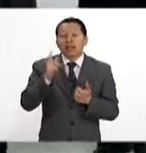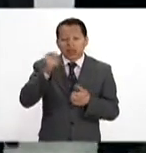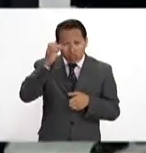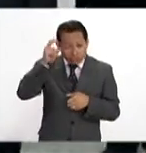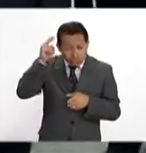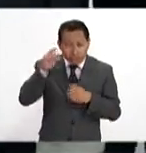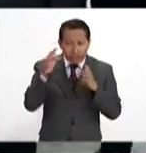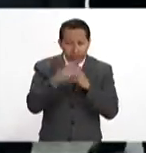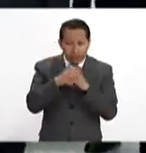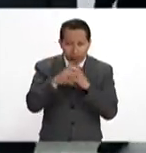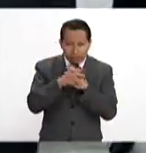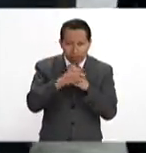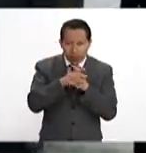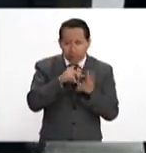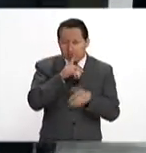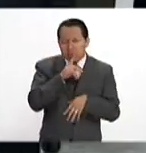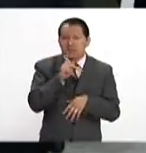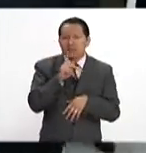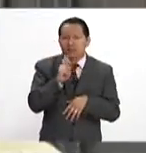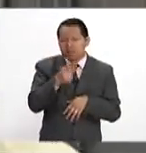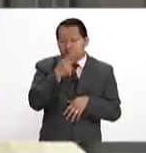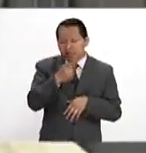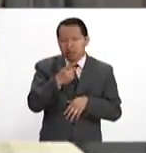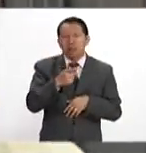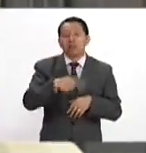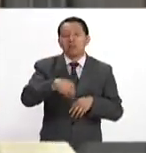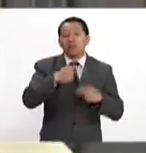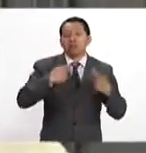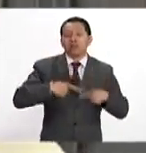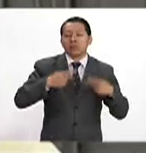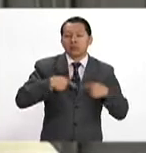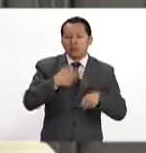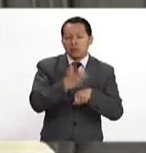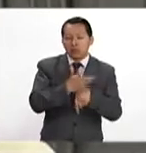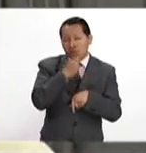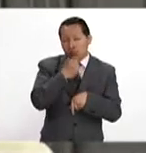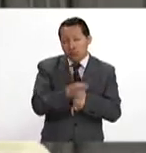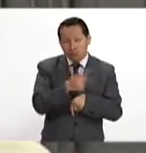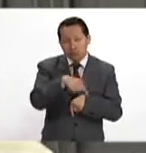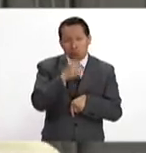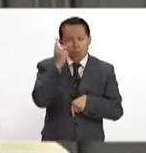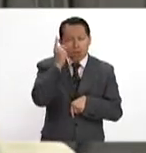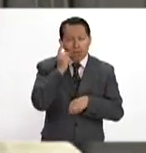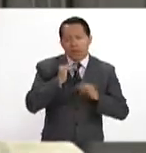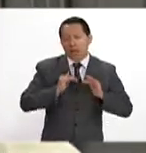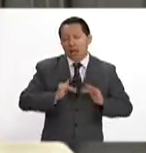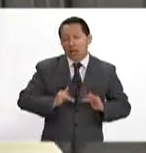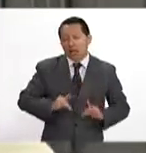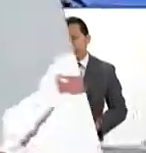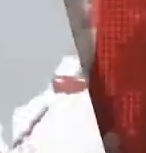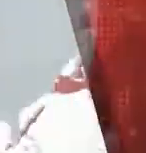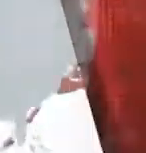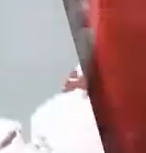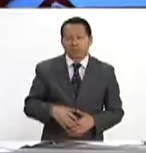es inminente y les aseguró a los estadounidenses también que pueden dormir tranquilos.